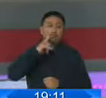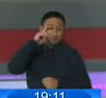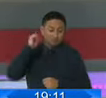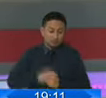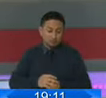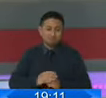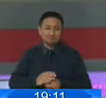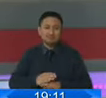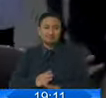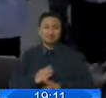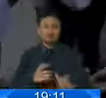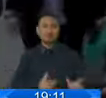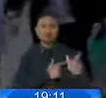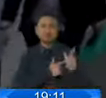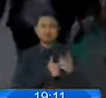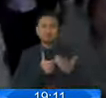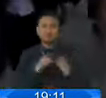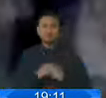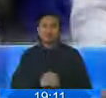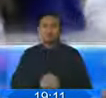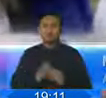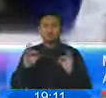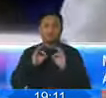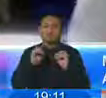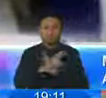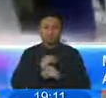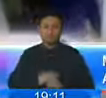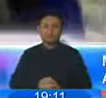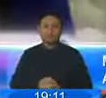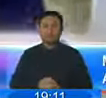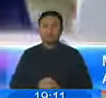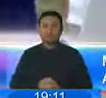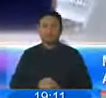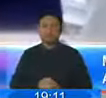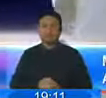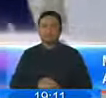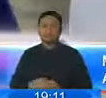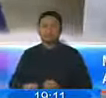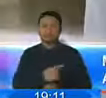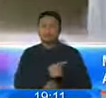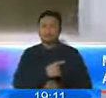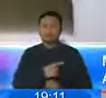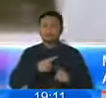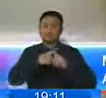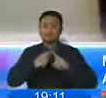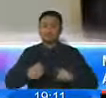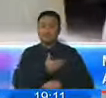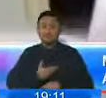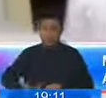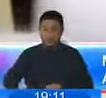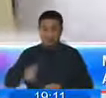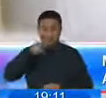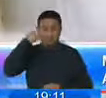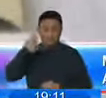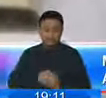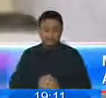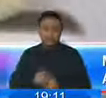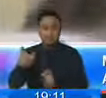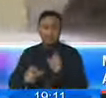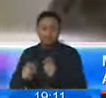Digitales. El expresidente Rafael Correa mantiene permanente actividad en las redes sociales, incluso ha motivado